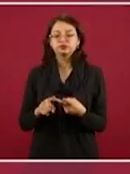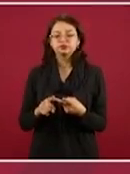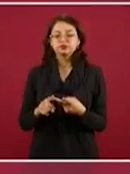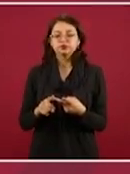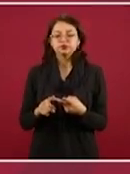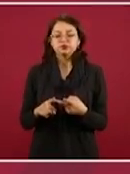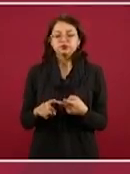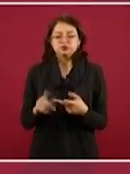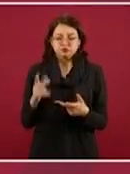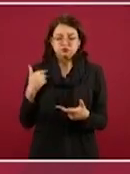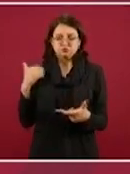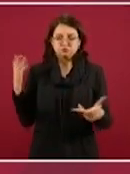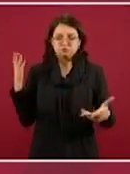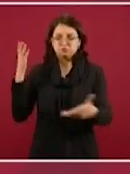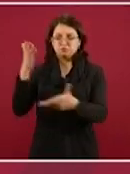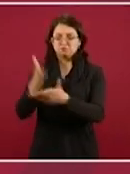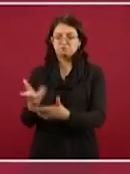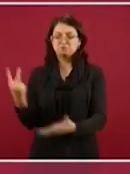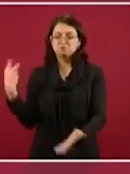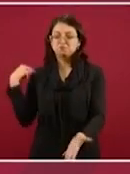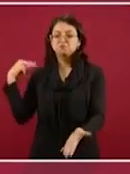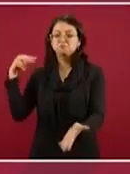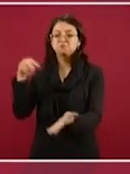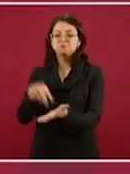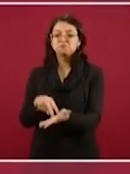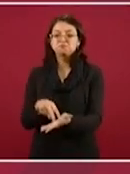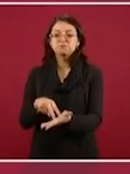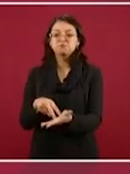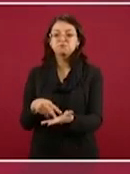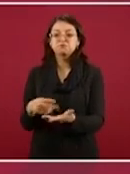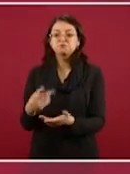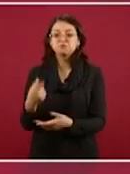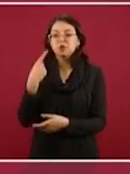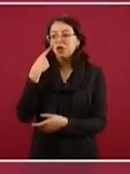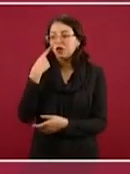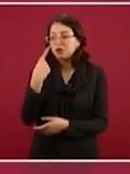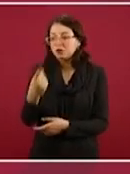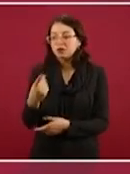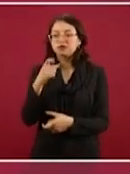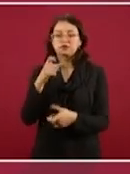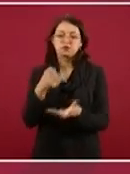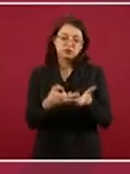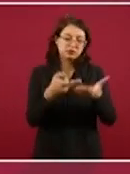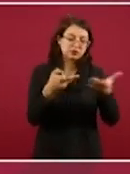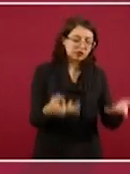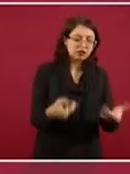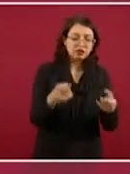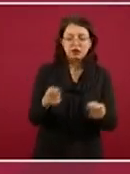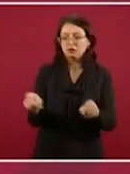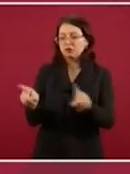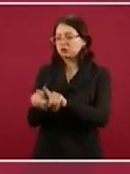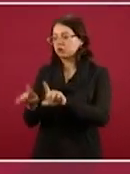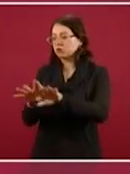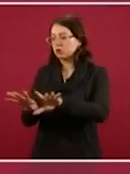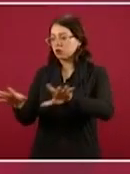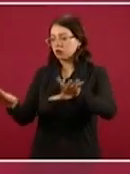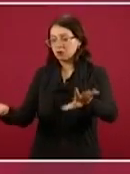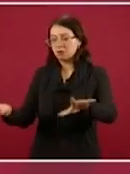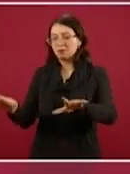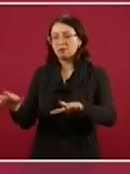Vamos a plataformas, vamos a campos que están en tierra y vamos también a